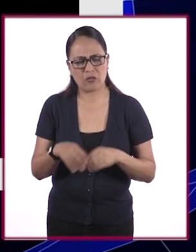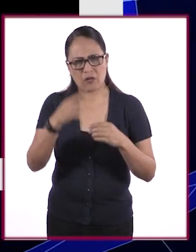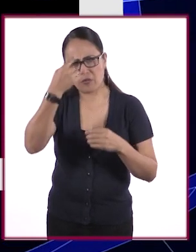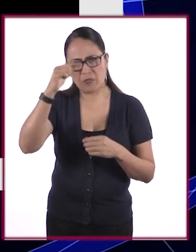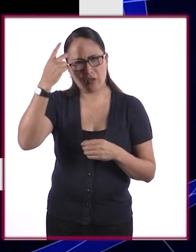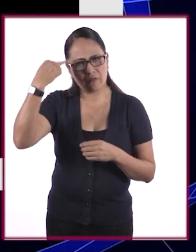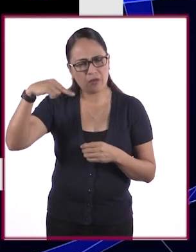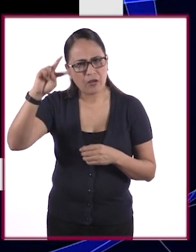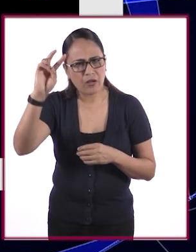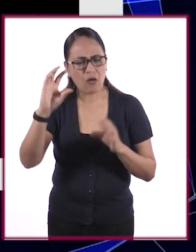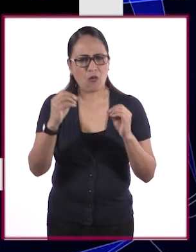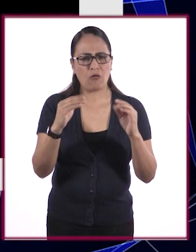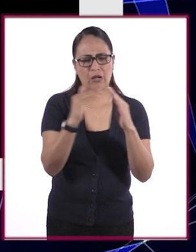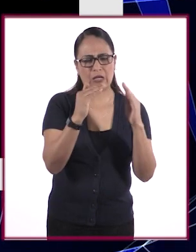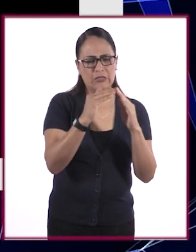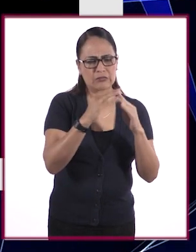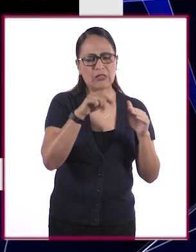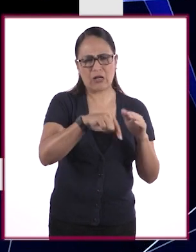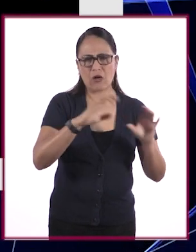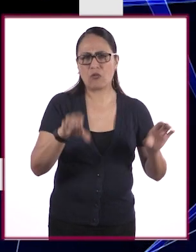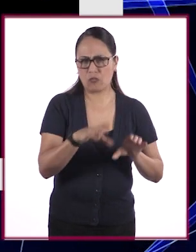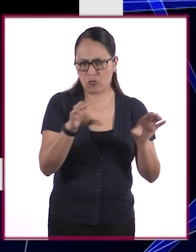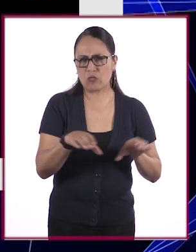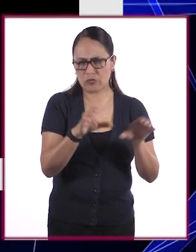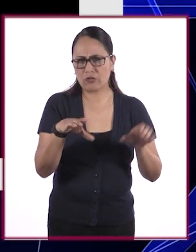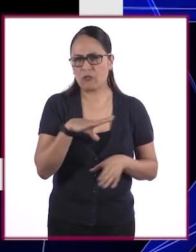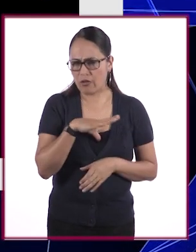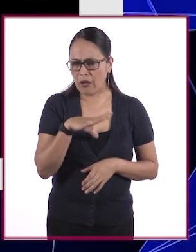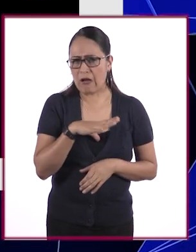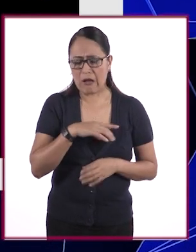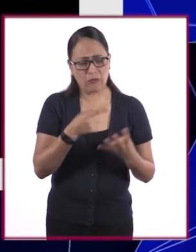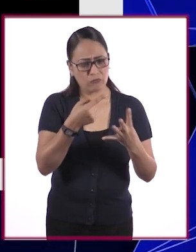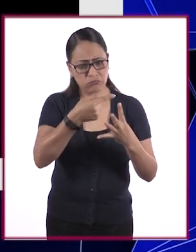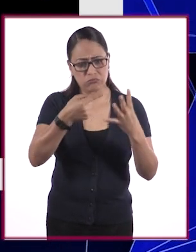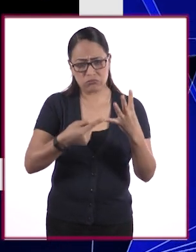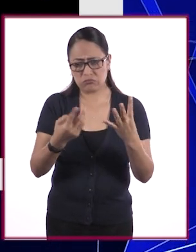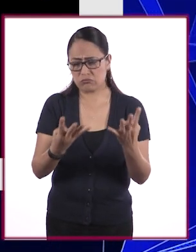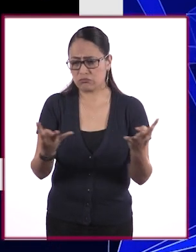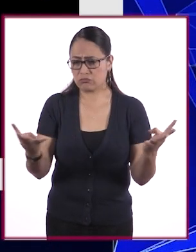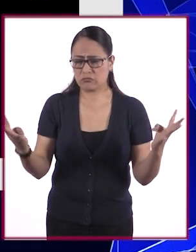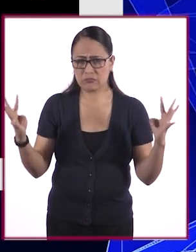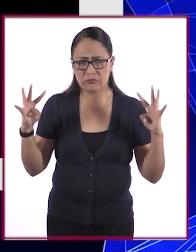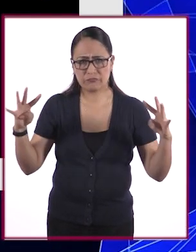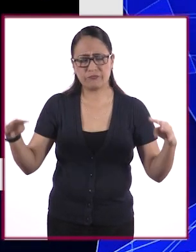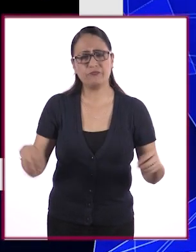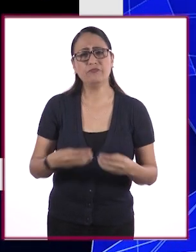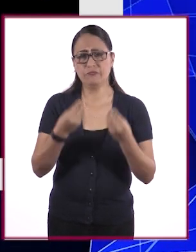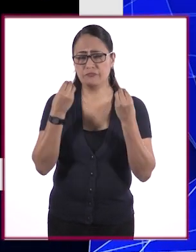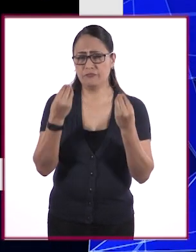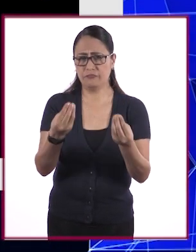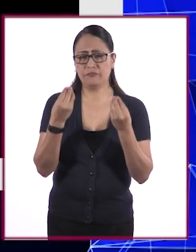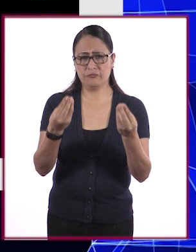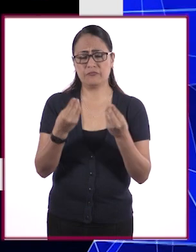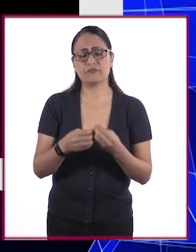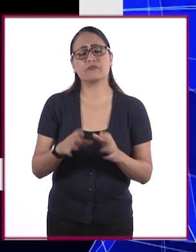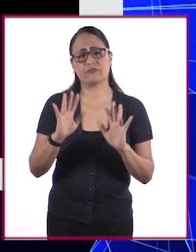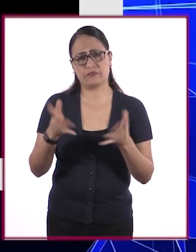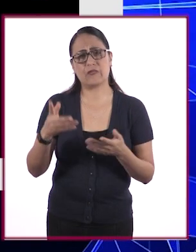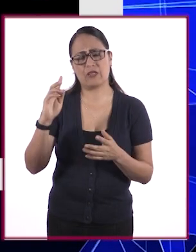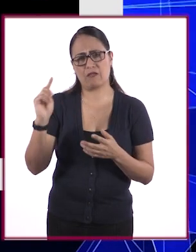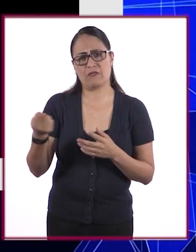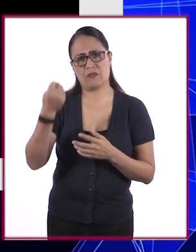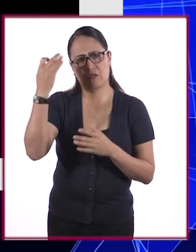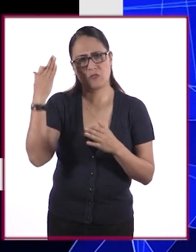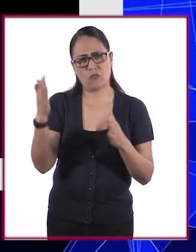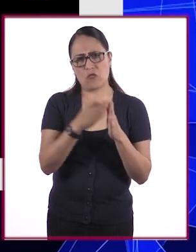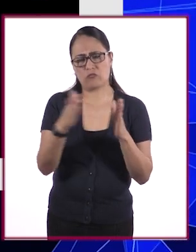una computadora en su casa. Entonces ya vivimos rodeados de computadoras, vivimos la época de la digitalización, como